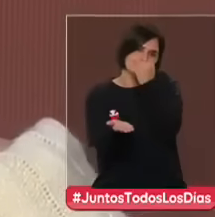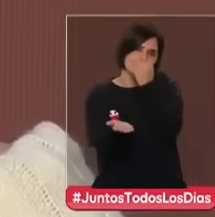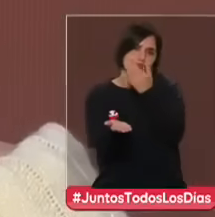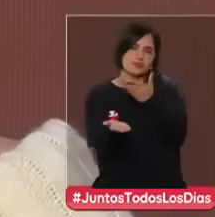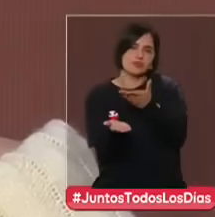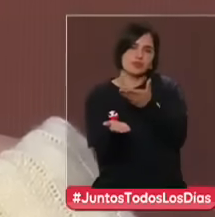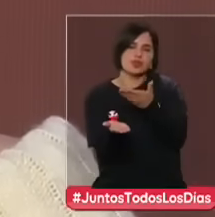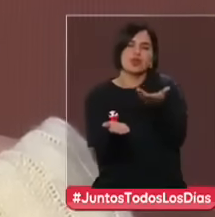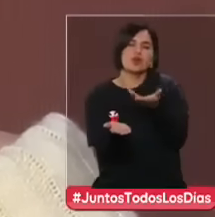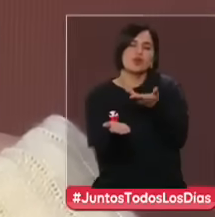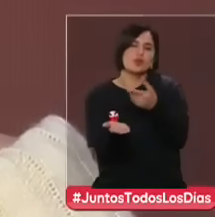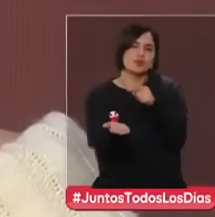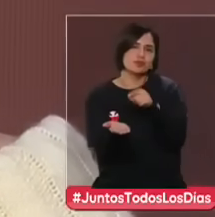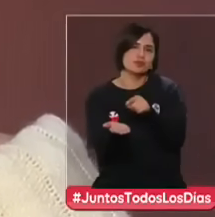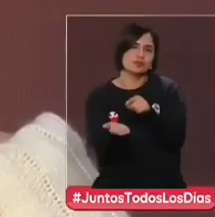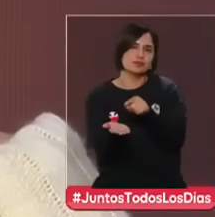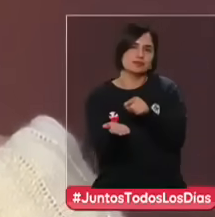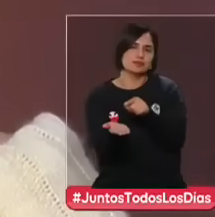era como...